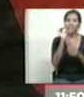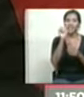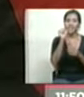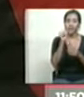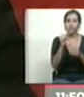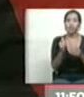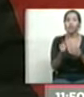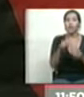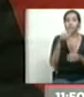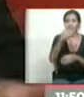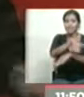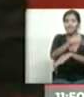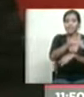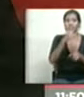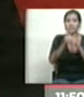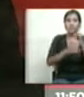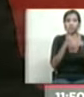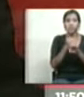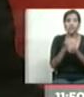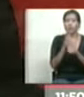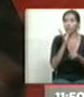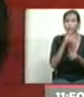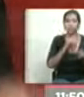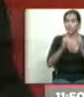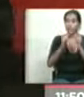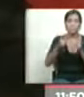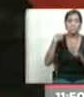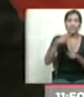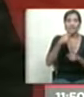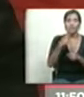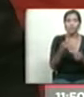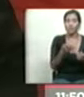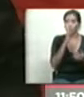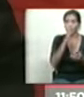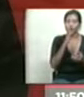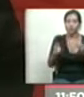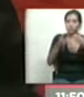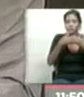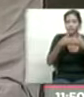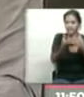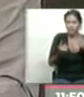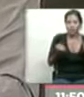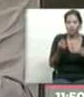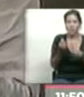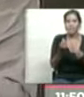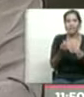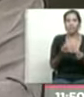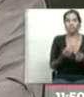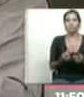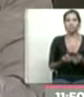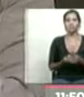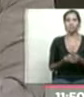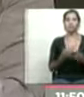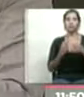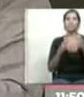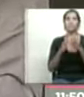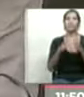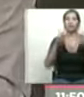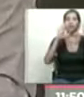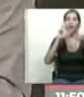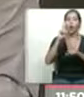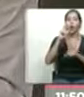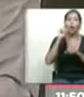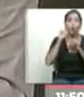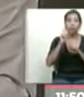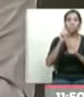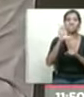país en convenios internacionales y no hay manera de cómo pagarle porque los bancos retuvieron toda la plata. Entonces son cosas que pasan. Mire, son las 11:50